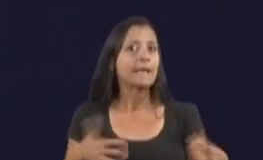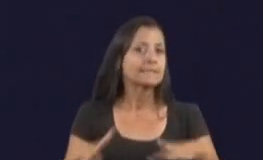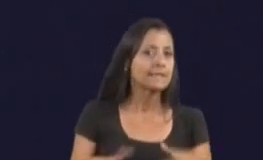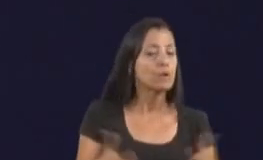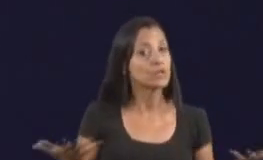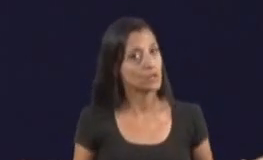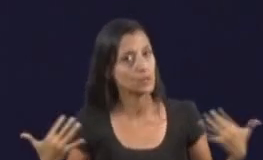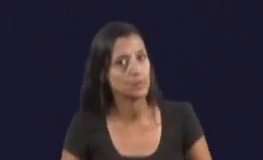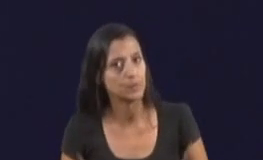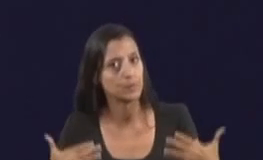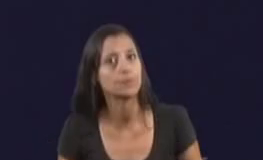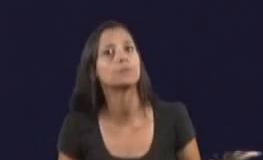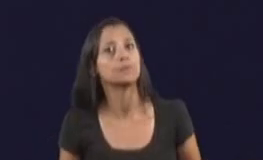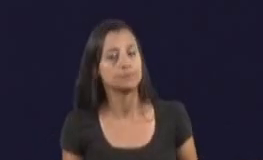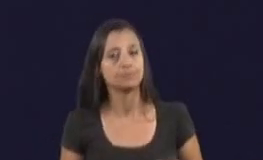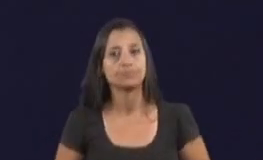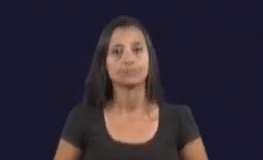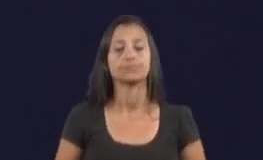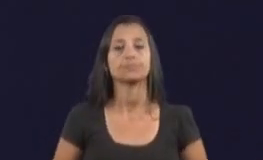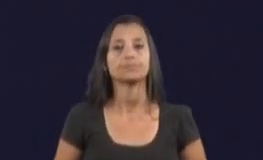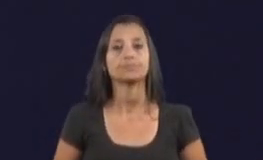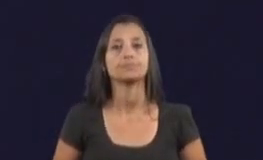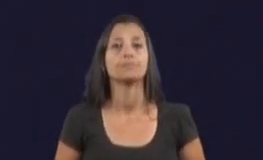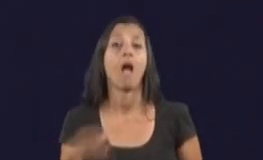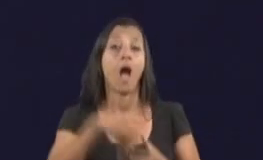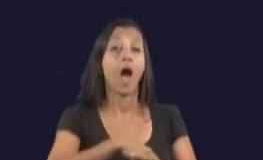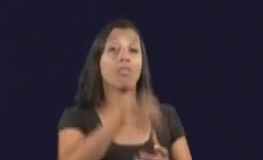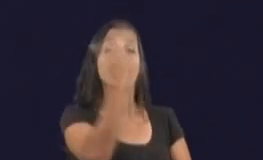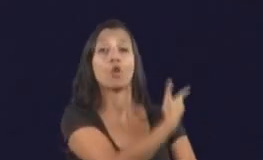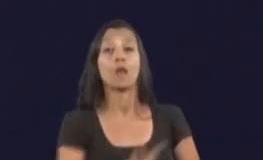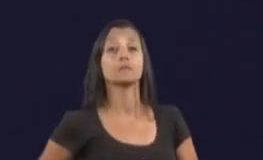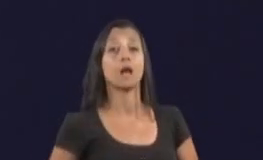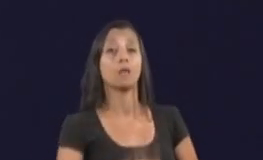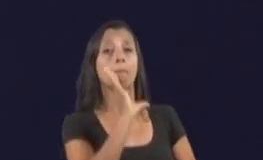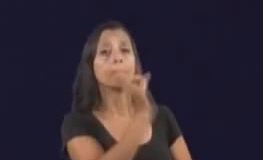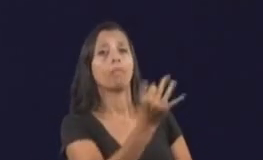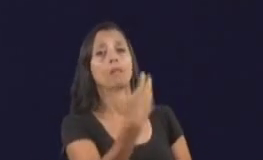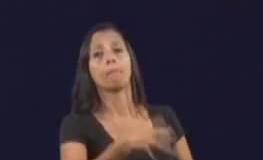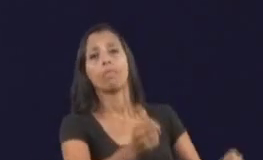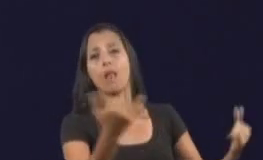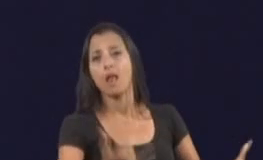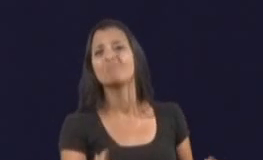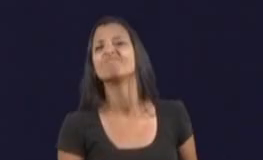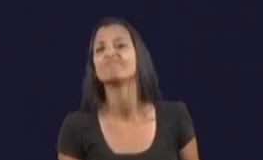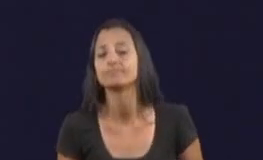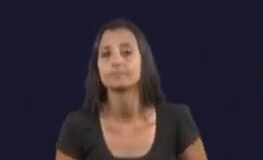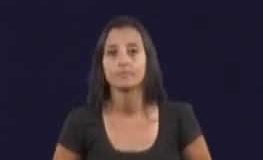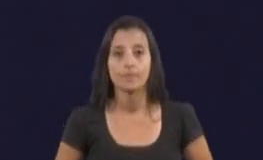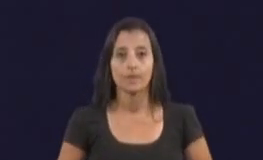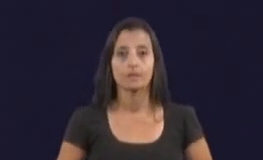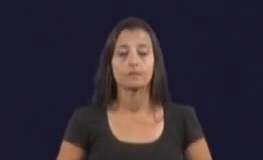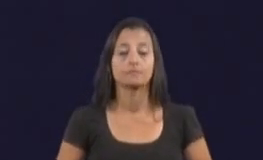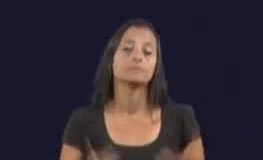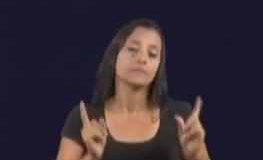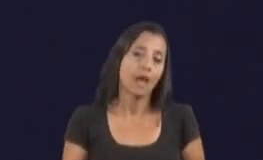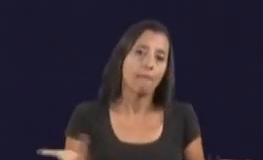que encontramos en el Estado, se encuentra, y